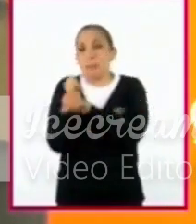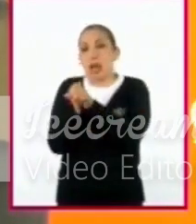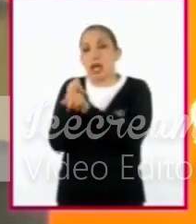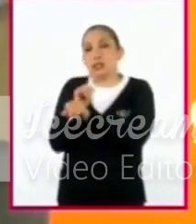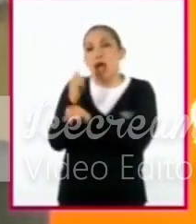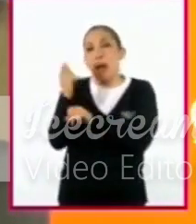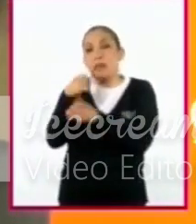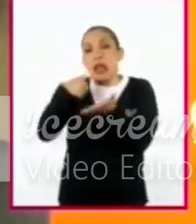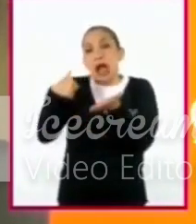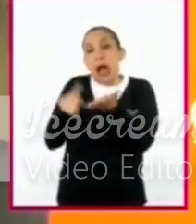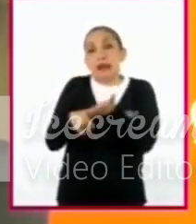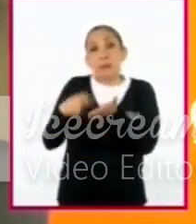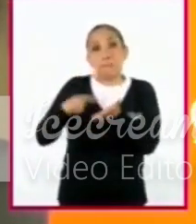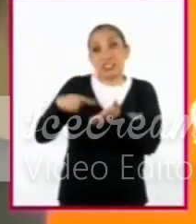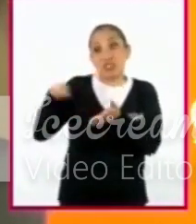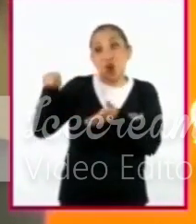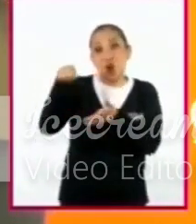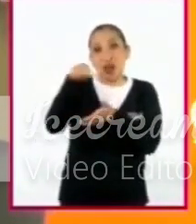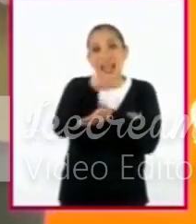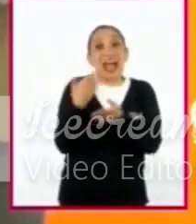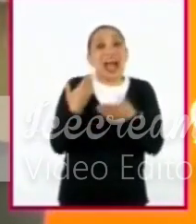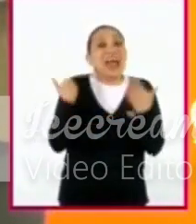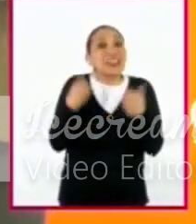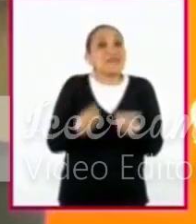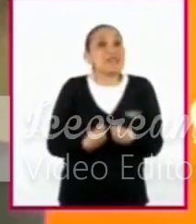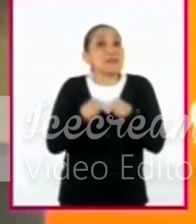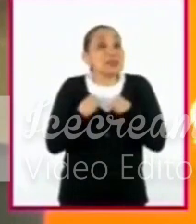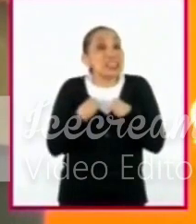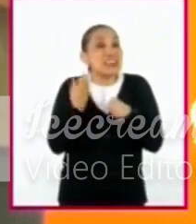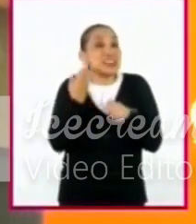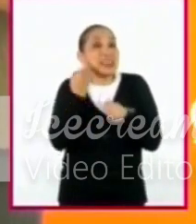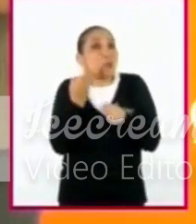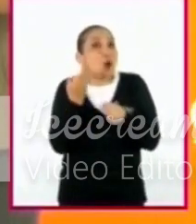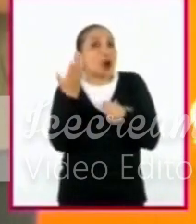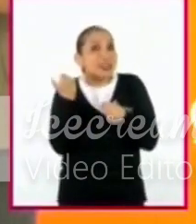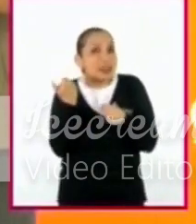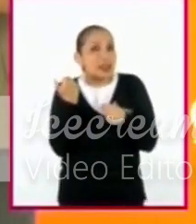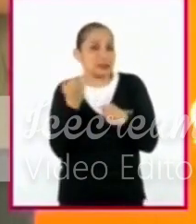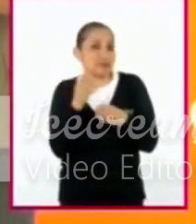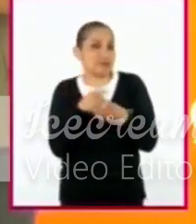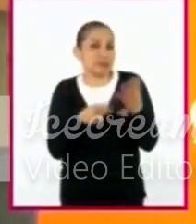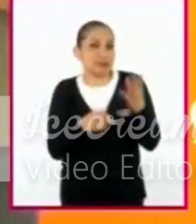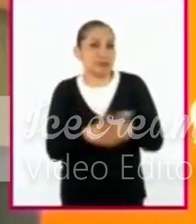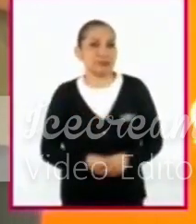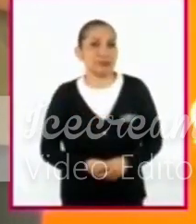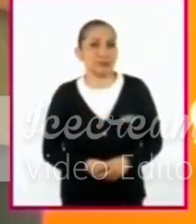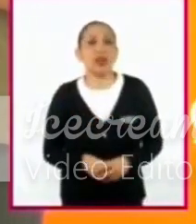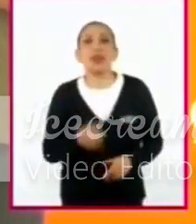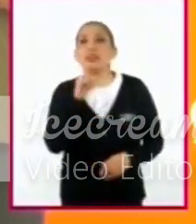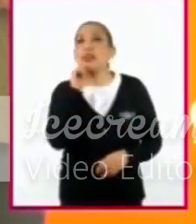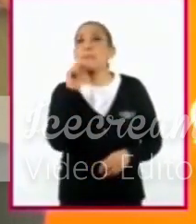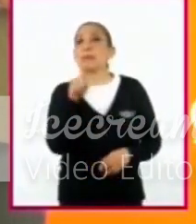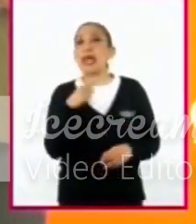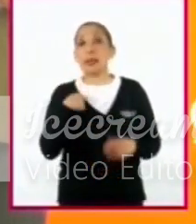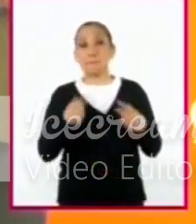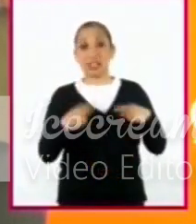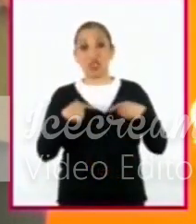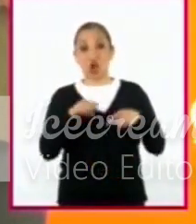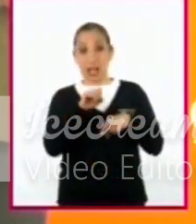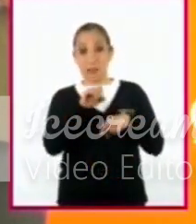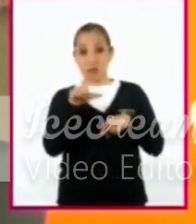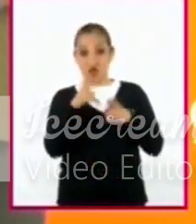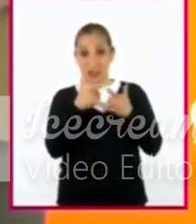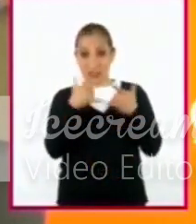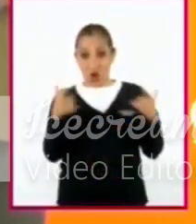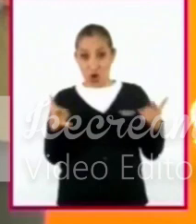correspondencia de las personas que vivían en ese tiempo, etc. También el historiador debe